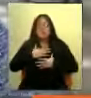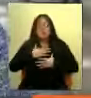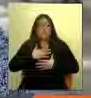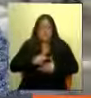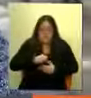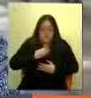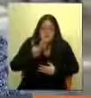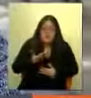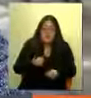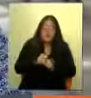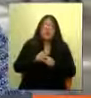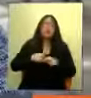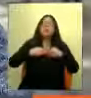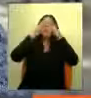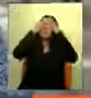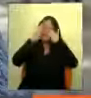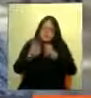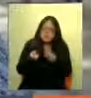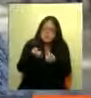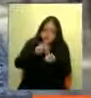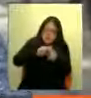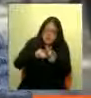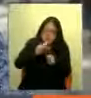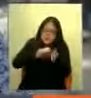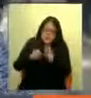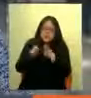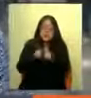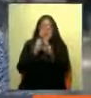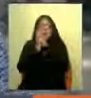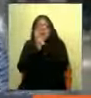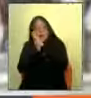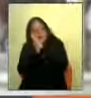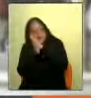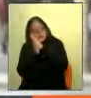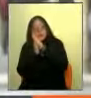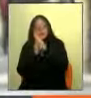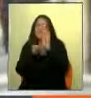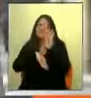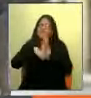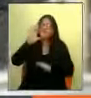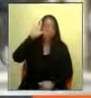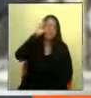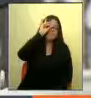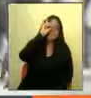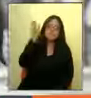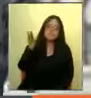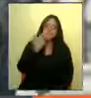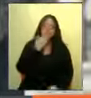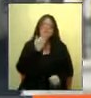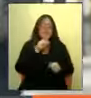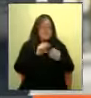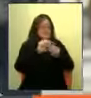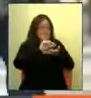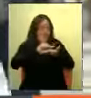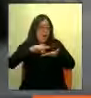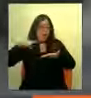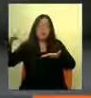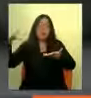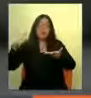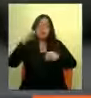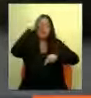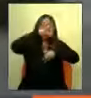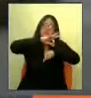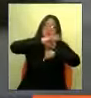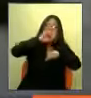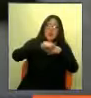muy concentrada en coser. Y no dormir bien me aumenta más el dolor de cabeza. Aumento en las consultas que constatan desde otros centros de